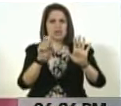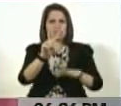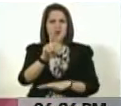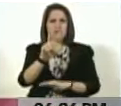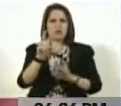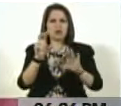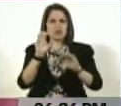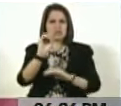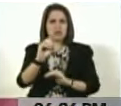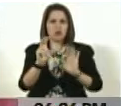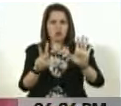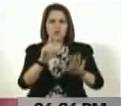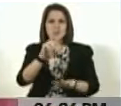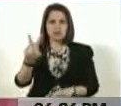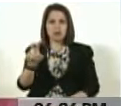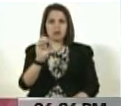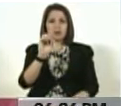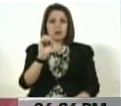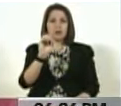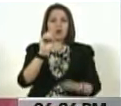0212-862-0728. ¿Otra vez?